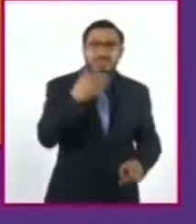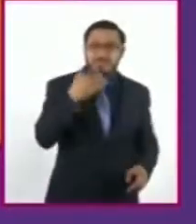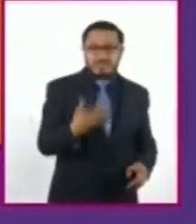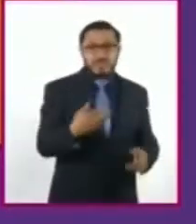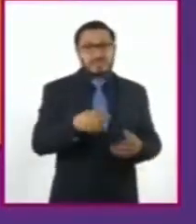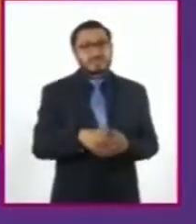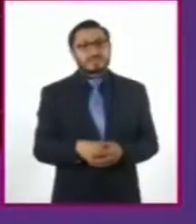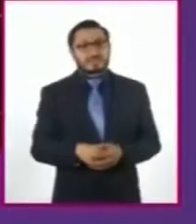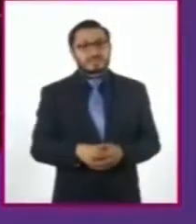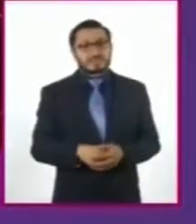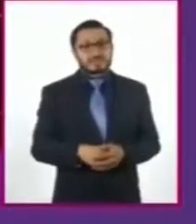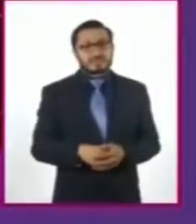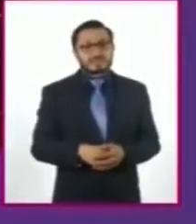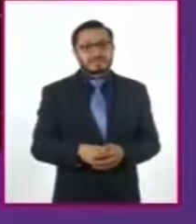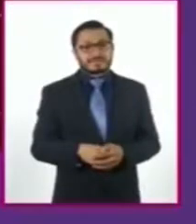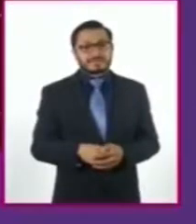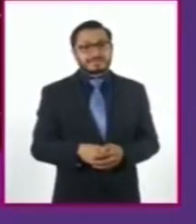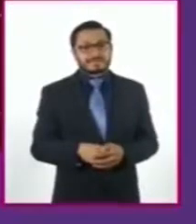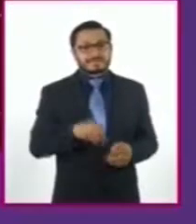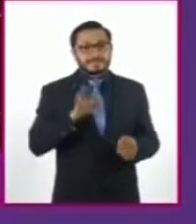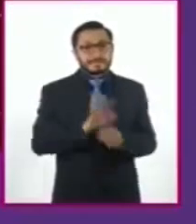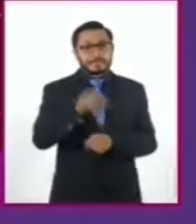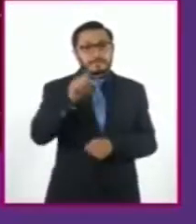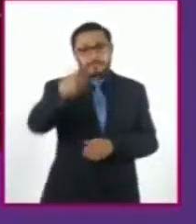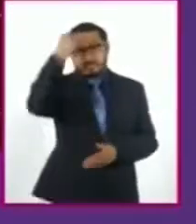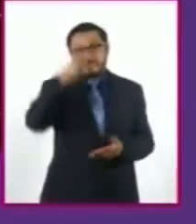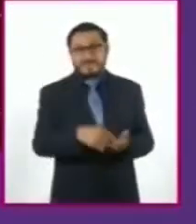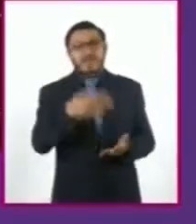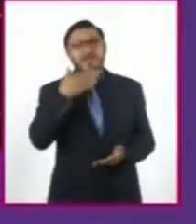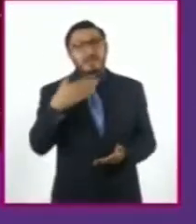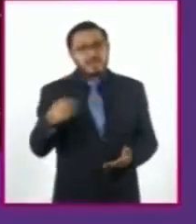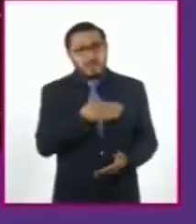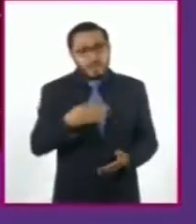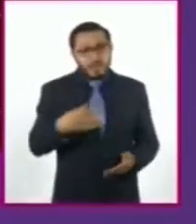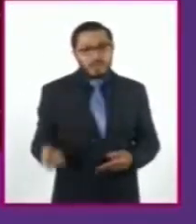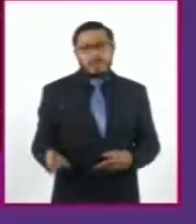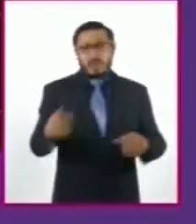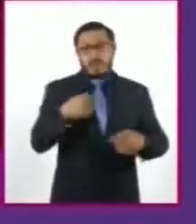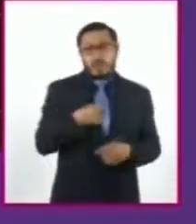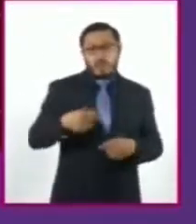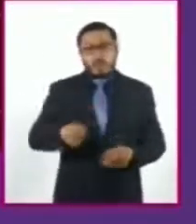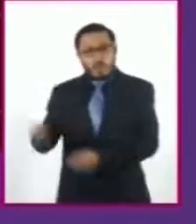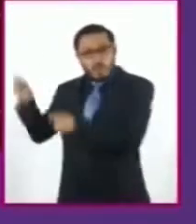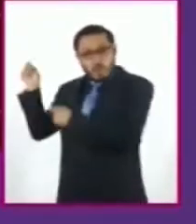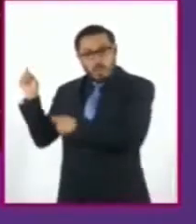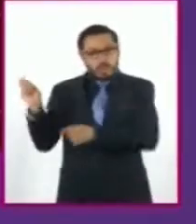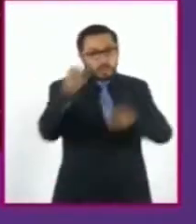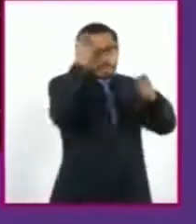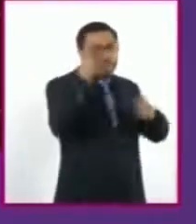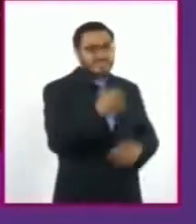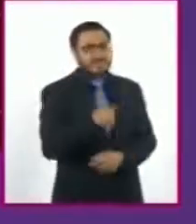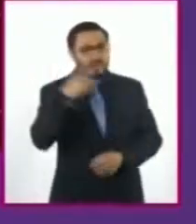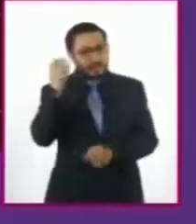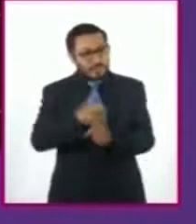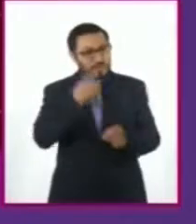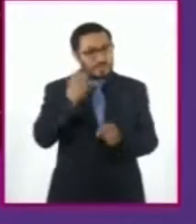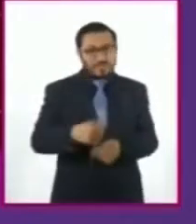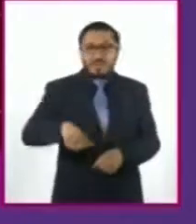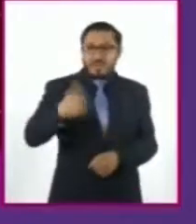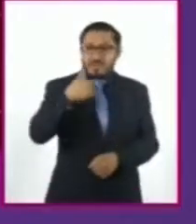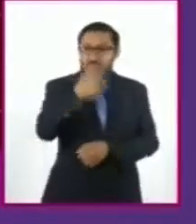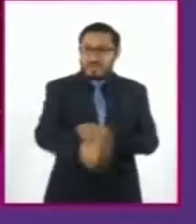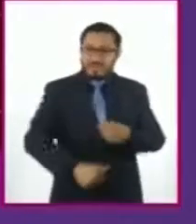sueños. ¿En qué te consideras bueno? Me considero bueno en el béisbol, ya que lo llevo practicando 11 años